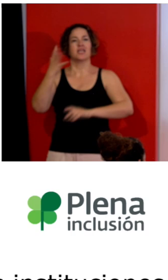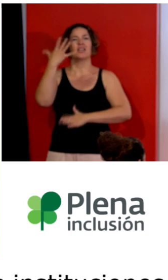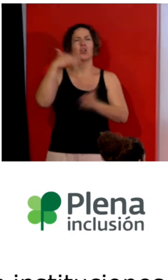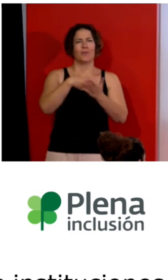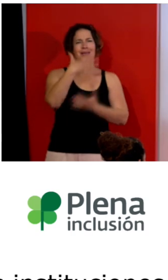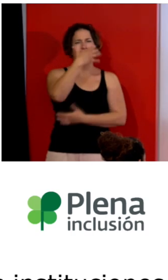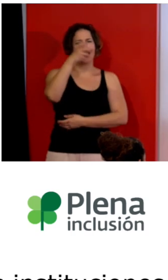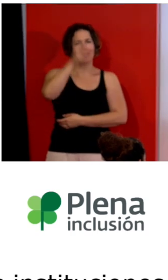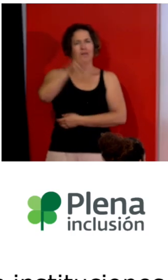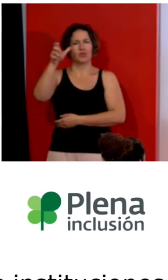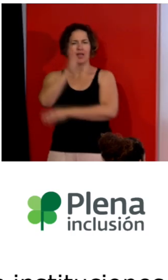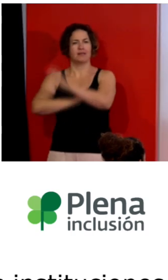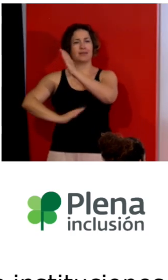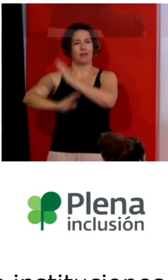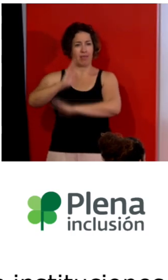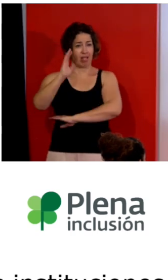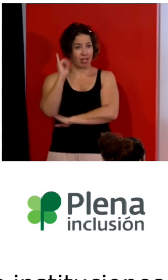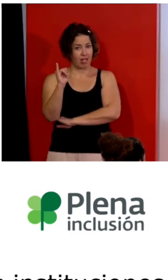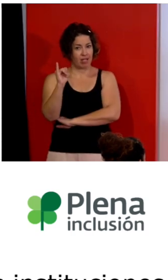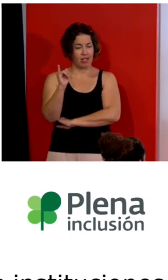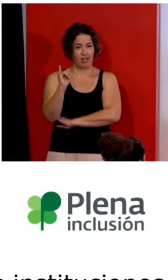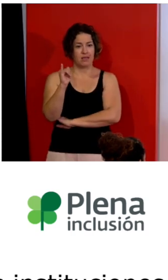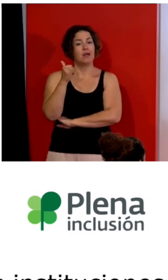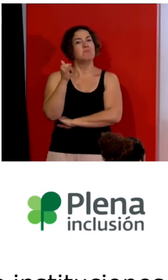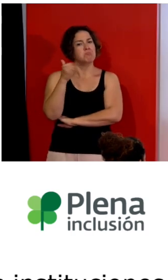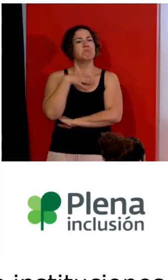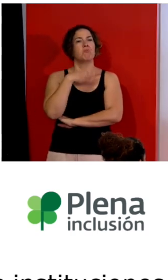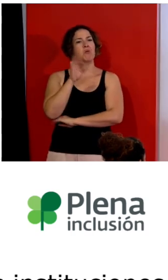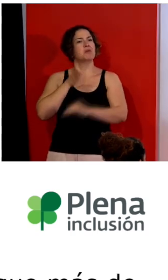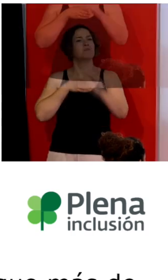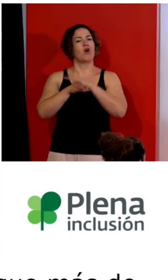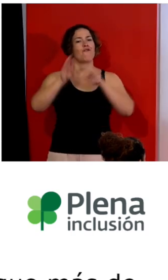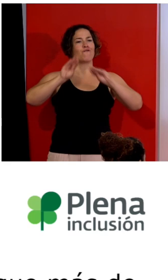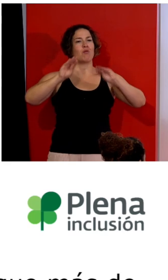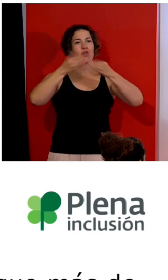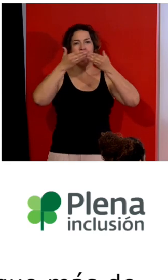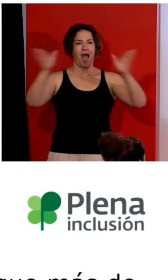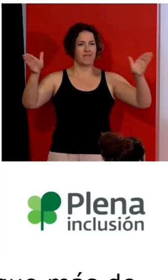5.500 personas con discapacidad accedan a un entorno formativo